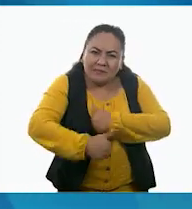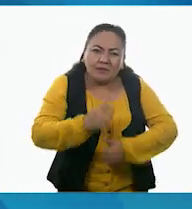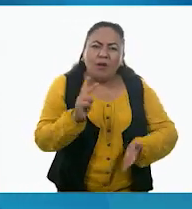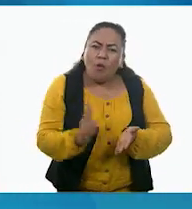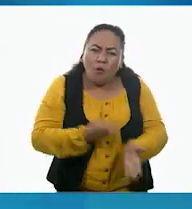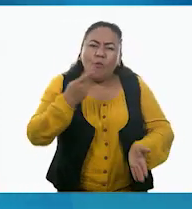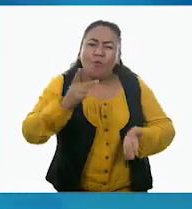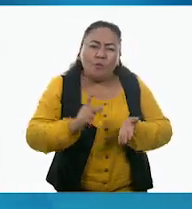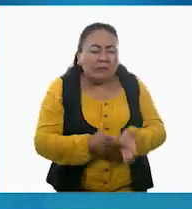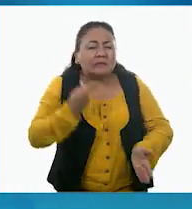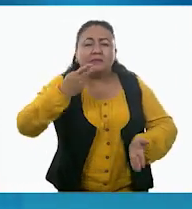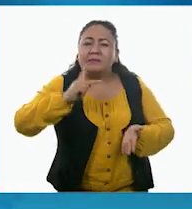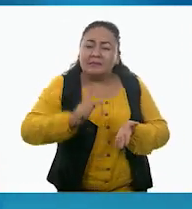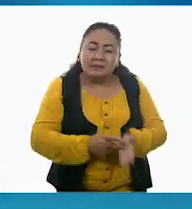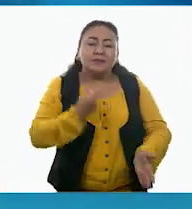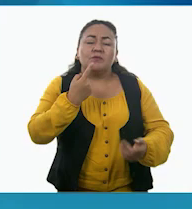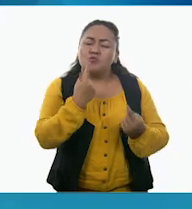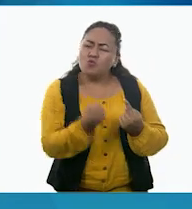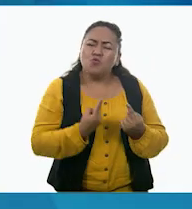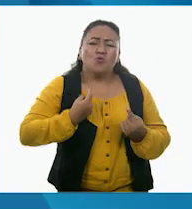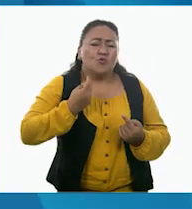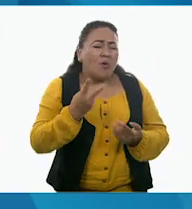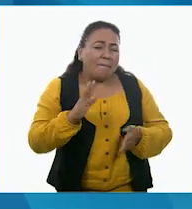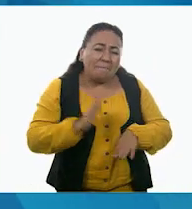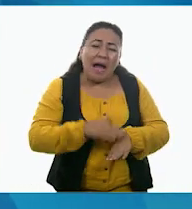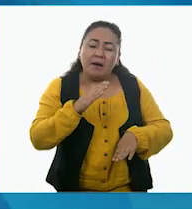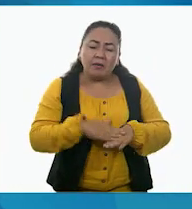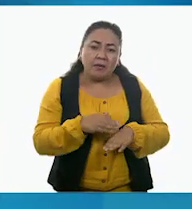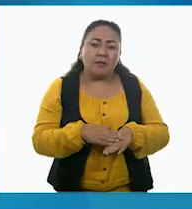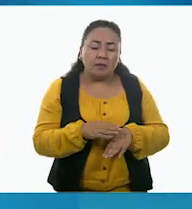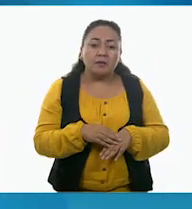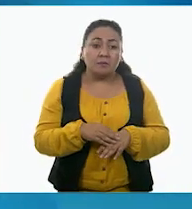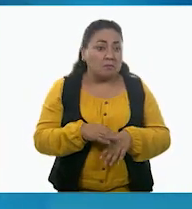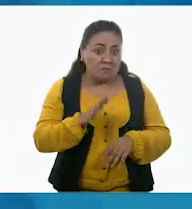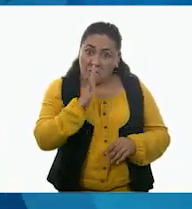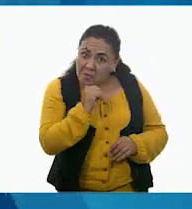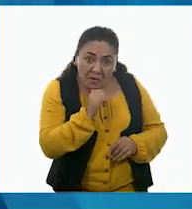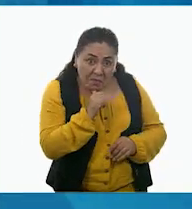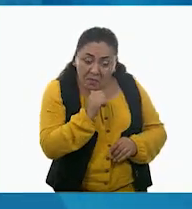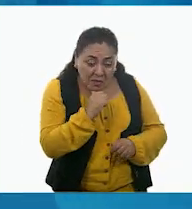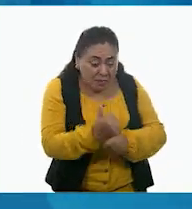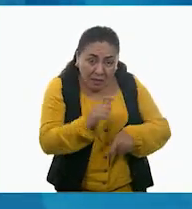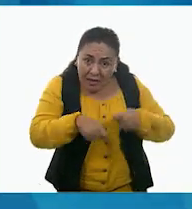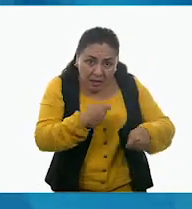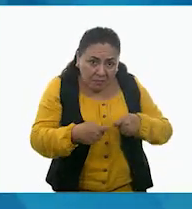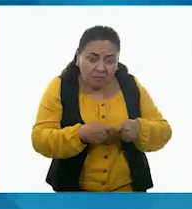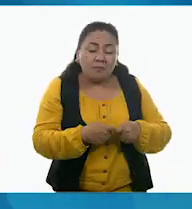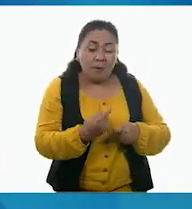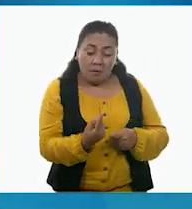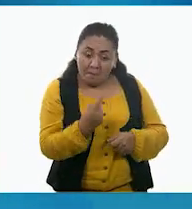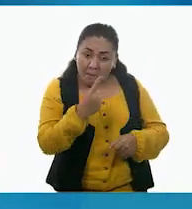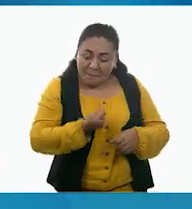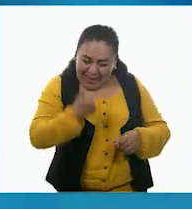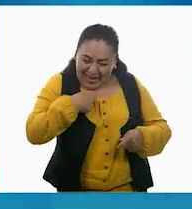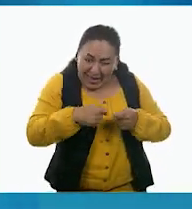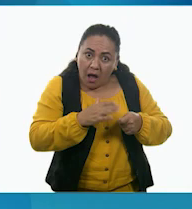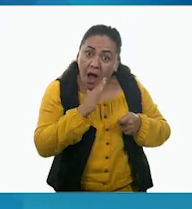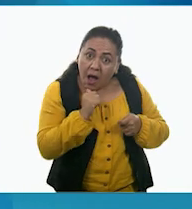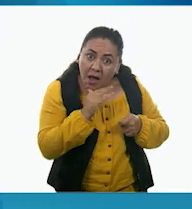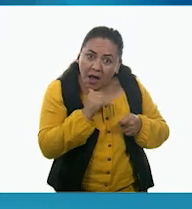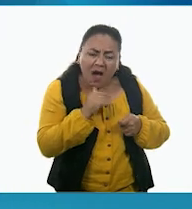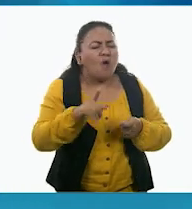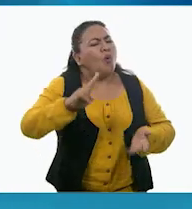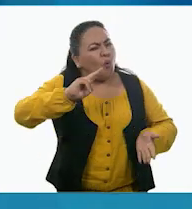¿Chiyeyeko sepa guanok sepa? ¿Cuál y? Tla a moti hueli tiquilpía mocac quema tiyeyeko as topan